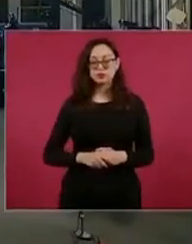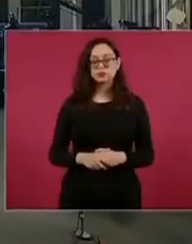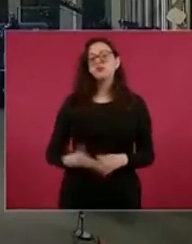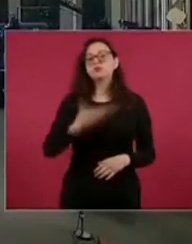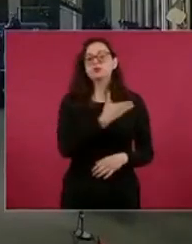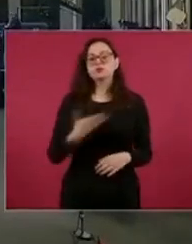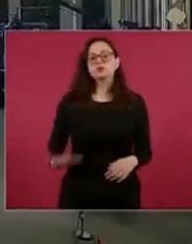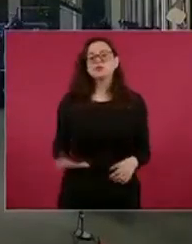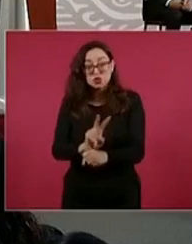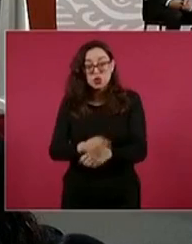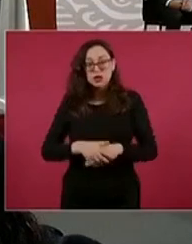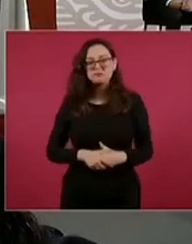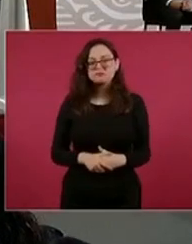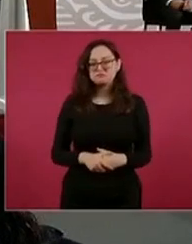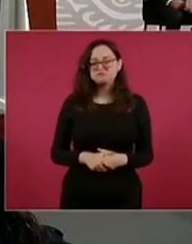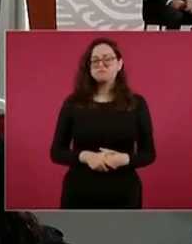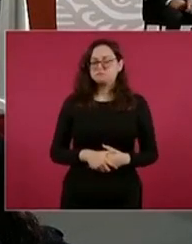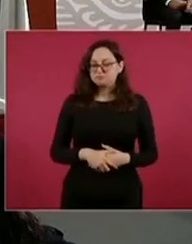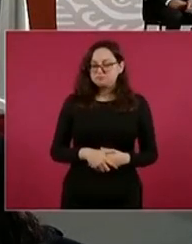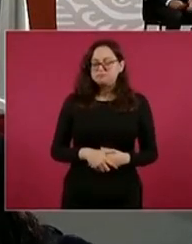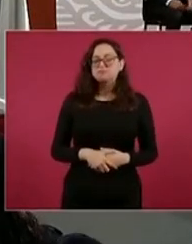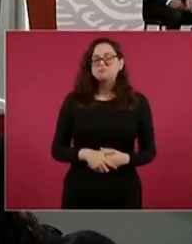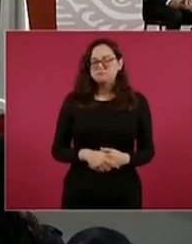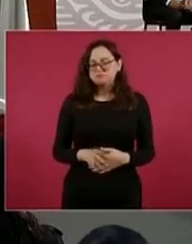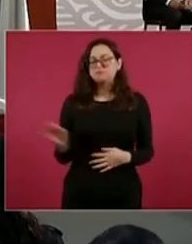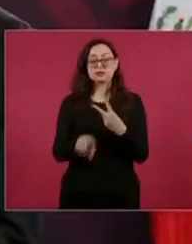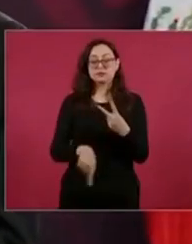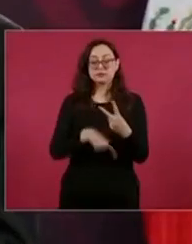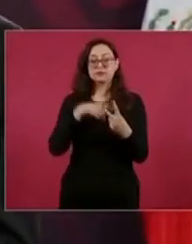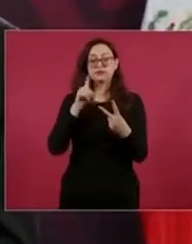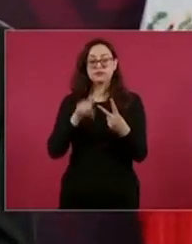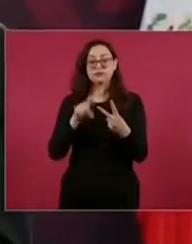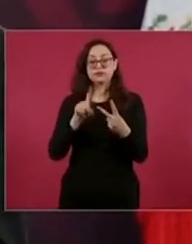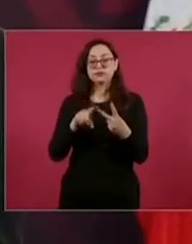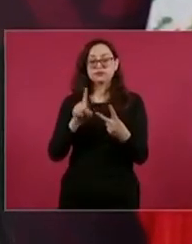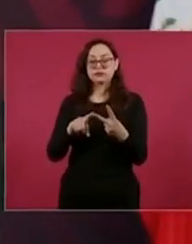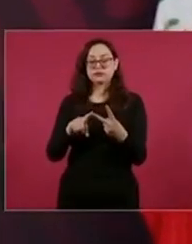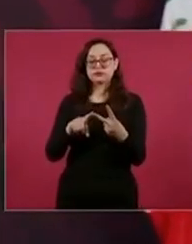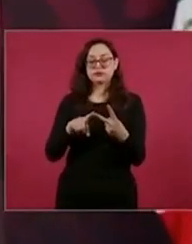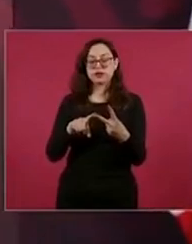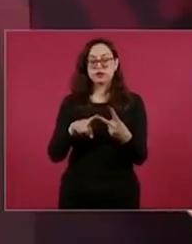al chavismo que entregue las actas si quieren una negociación entre Maduro y Edmundo González. Que se respete la voluntad